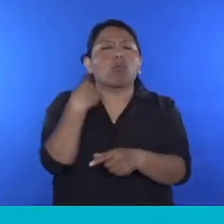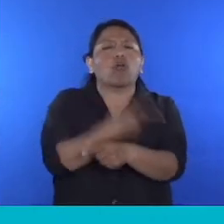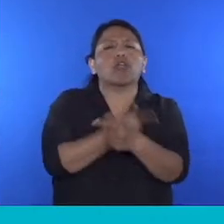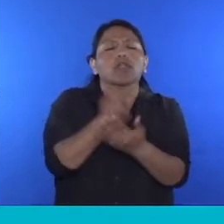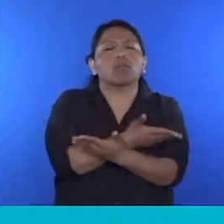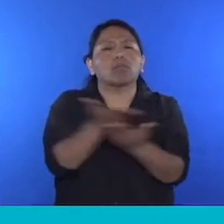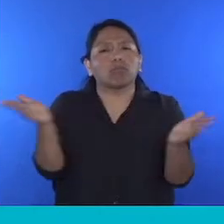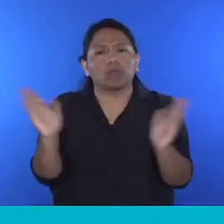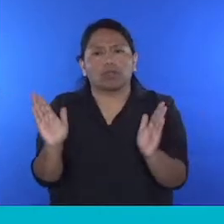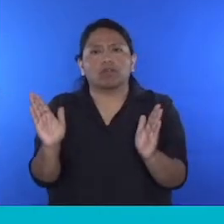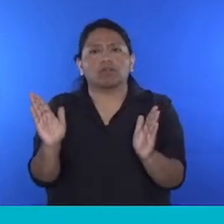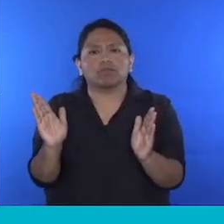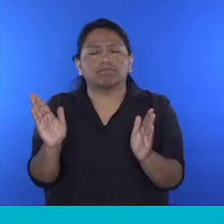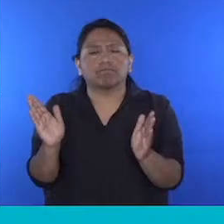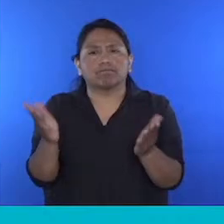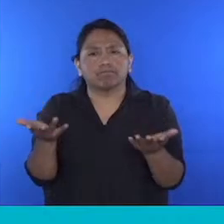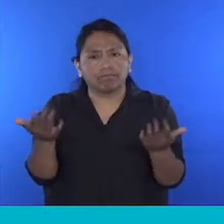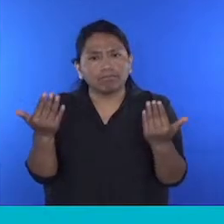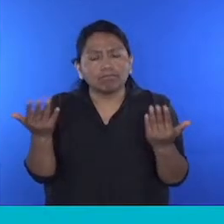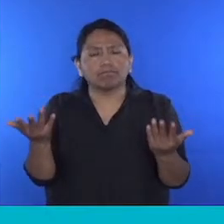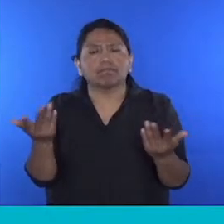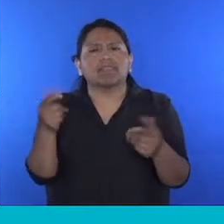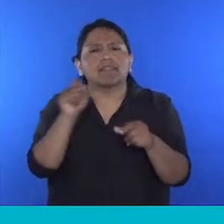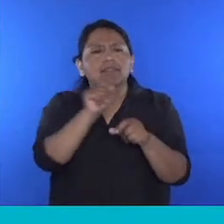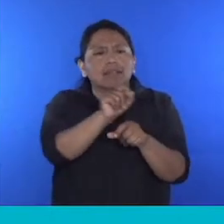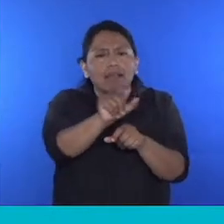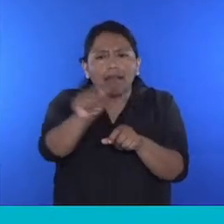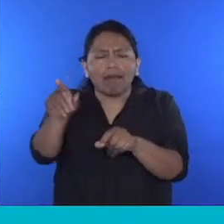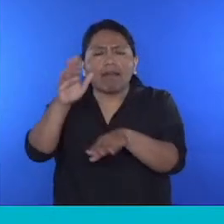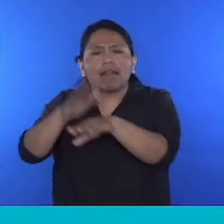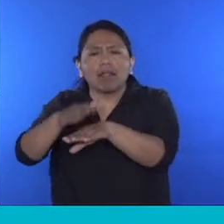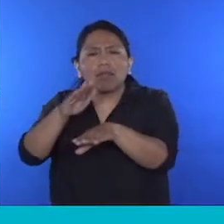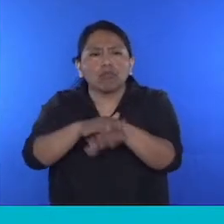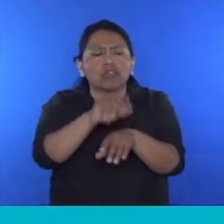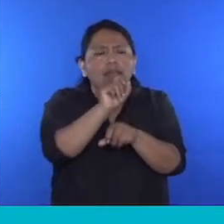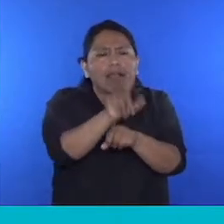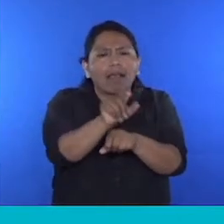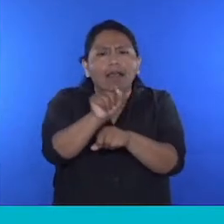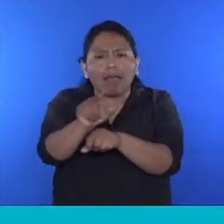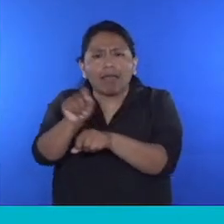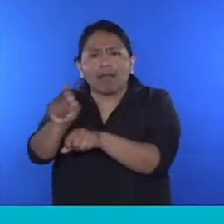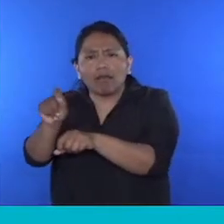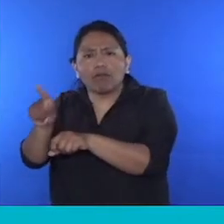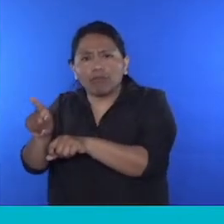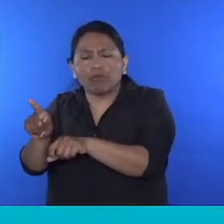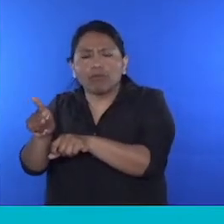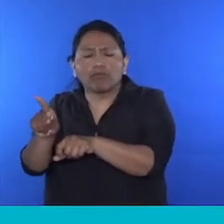públicos en la responsabilidad que tengamos cada uno